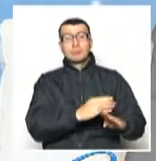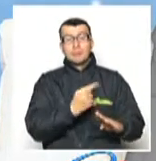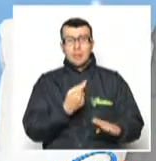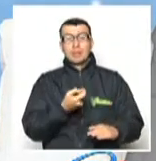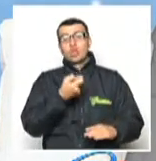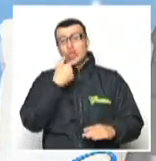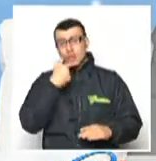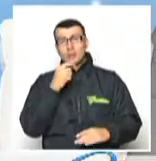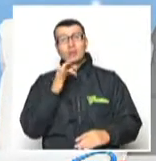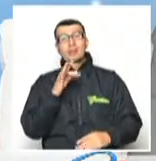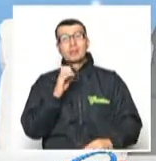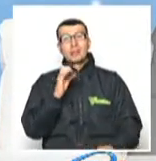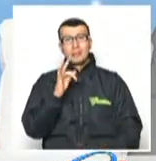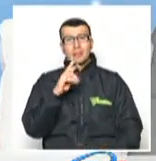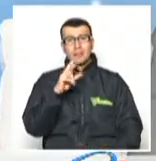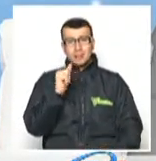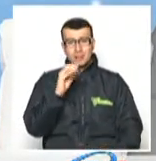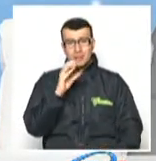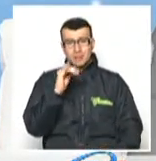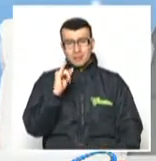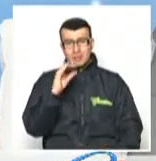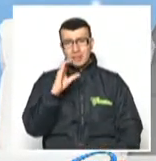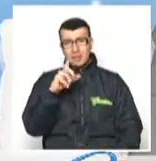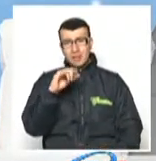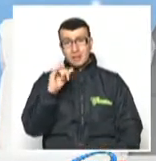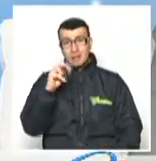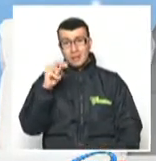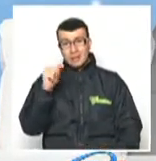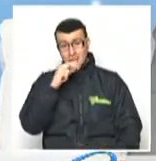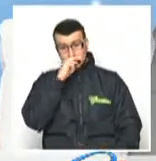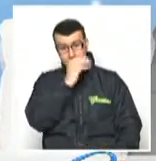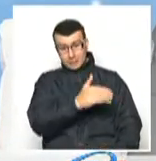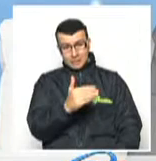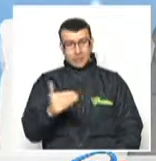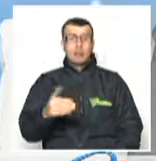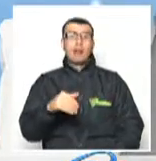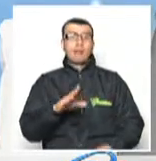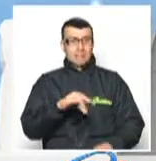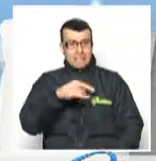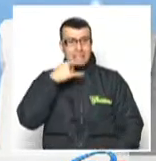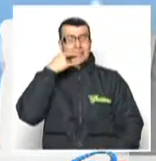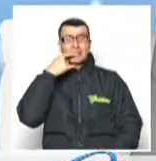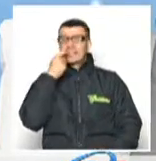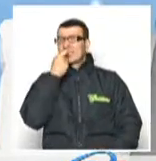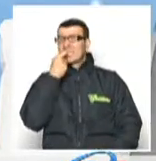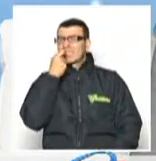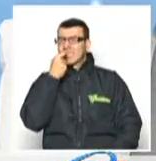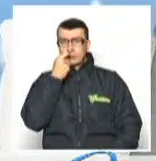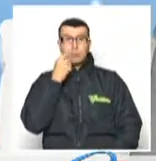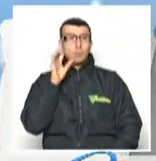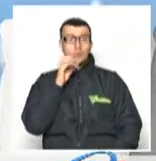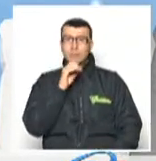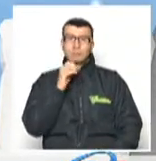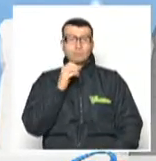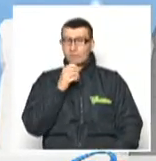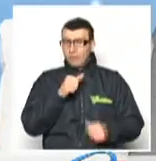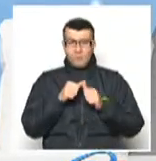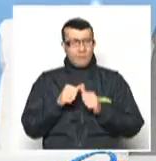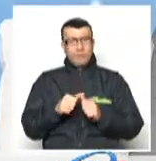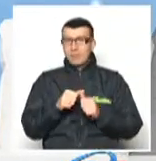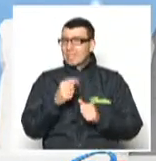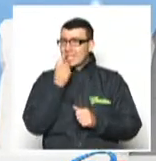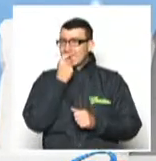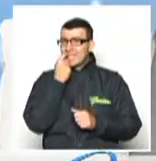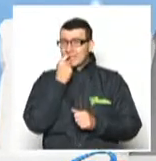dan a los pacientes en la niñez especialmente en la niñez. Y se pueden manchar y pueden salir manchados y esas manchas no quitan sino